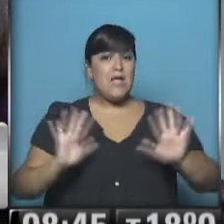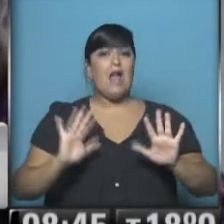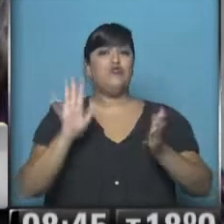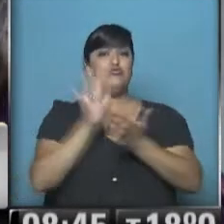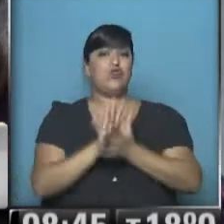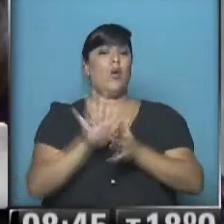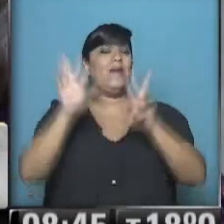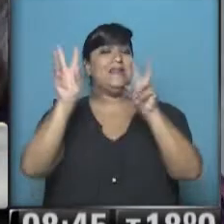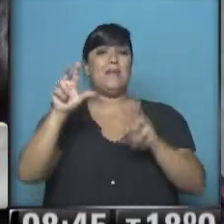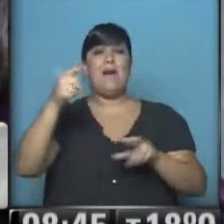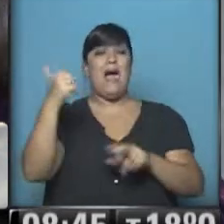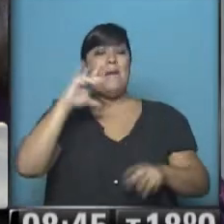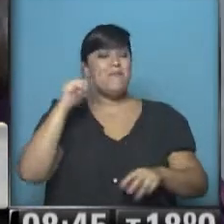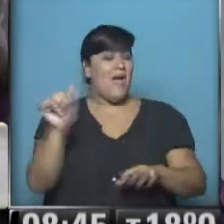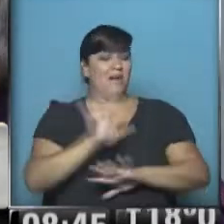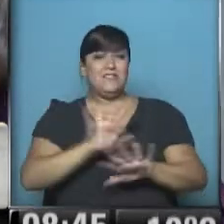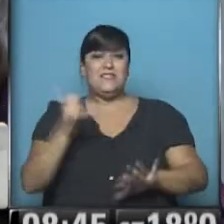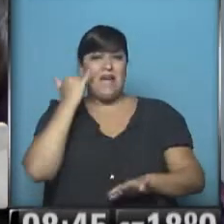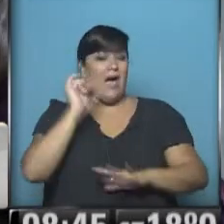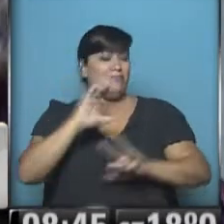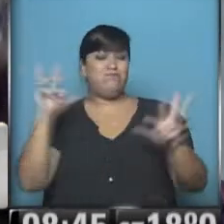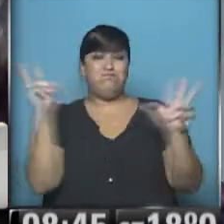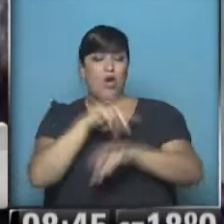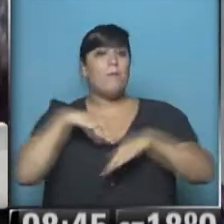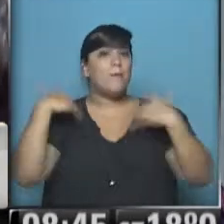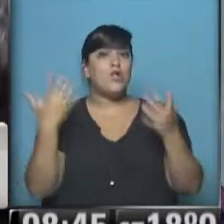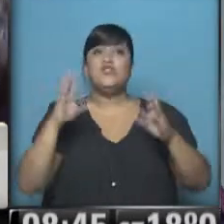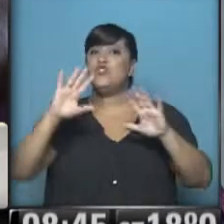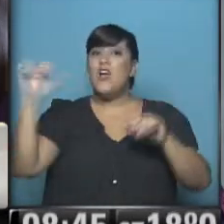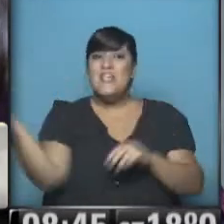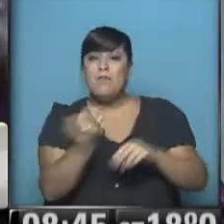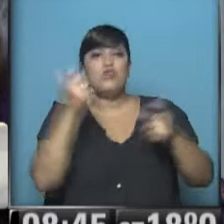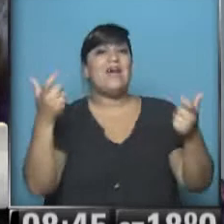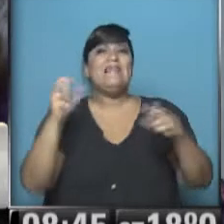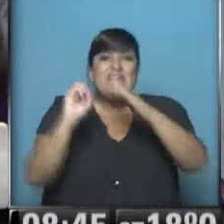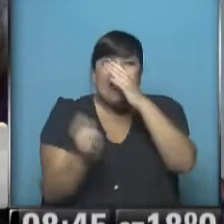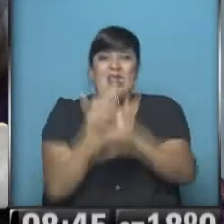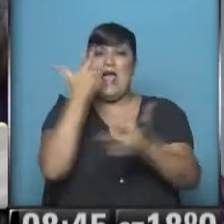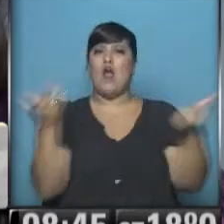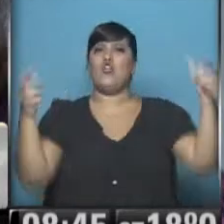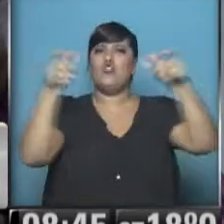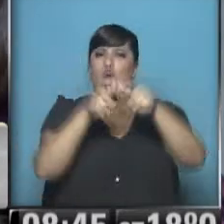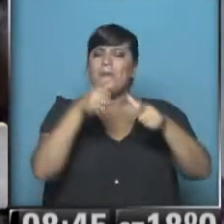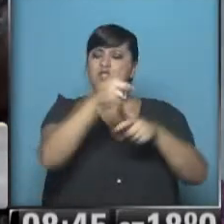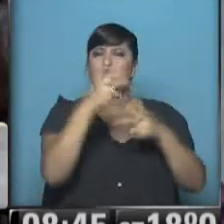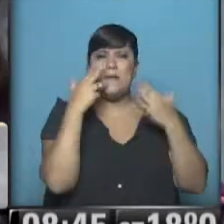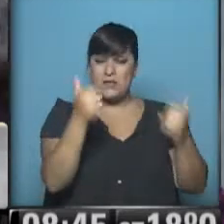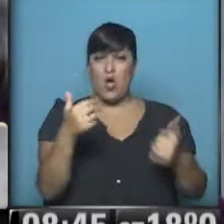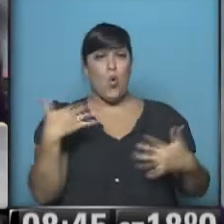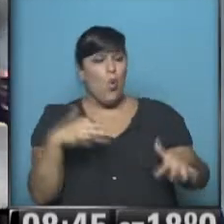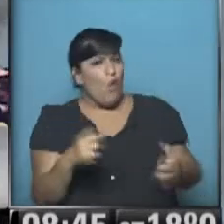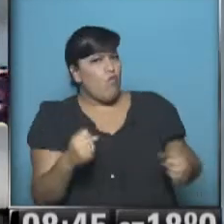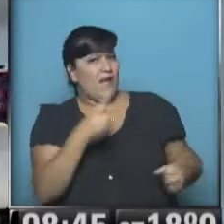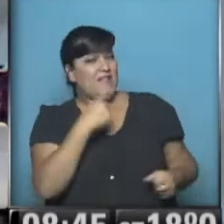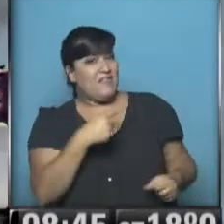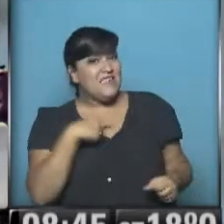AMIA. Y por eso es indispensable integrar y conformar una comisión investigadora. Ahora es muy fuerte lo que dice, porque es como que no hay